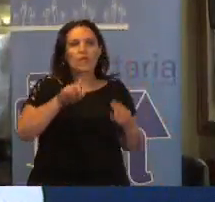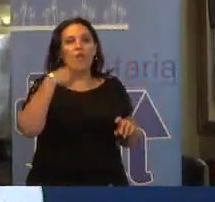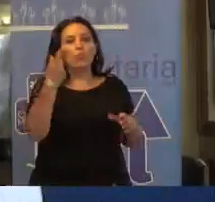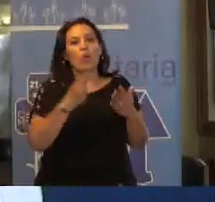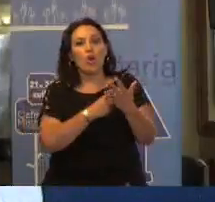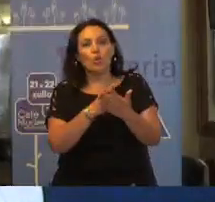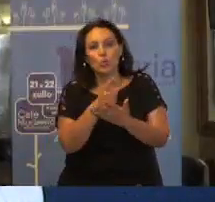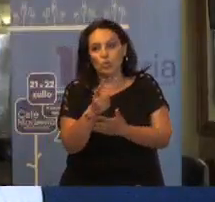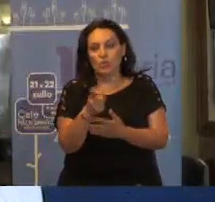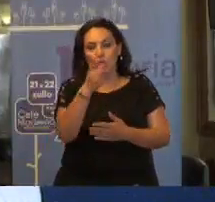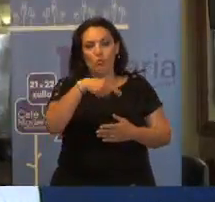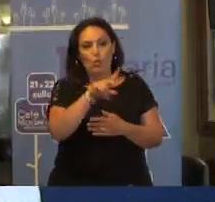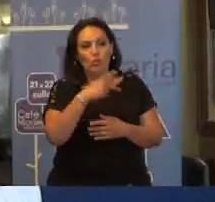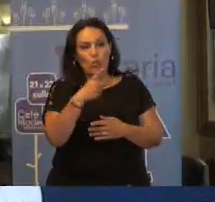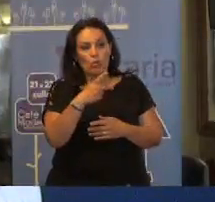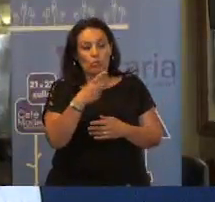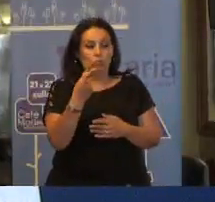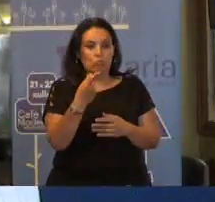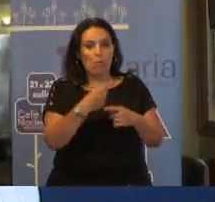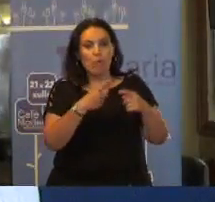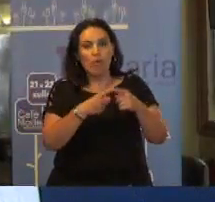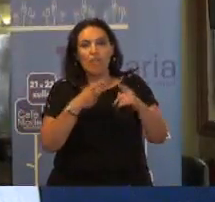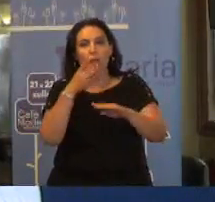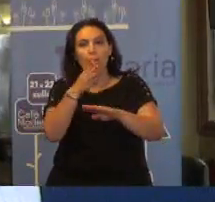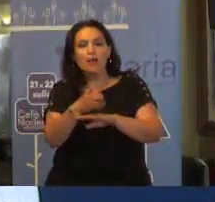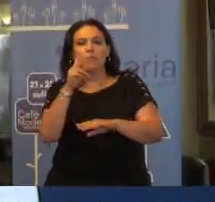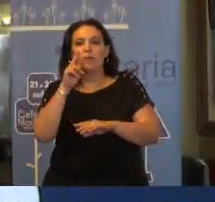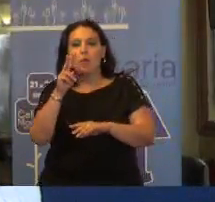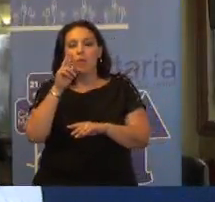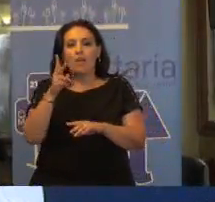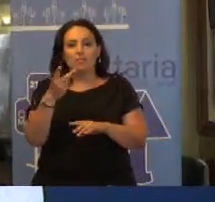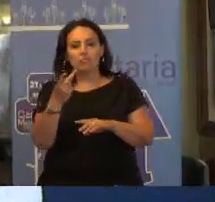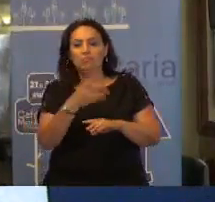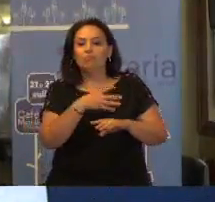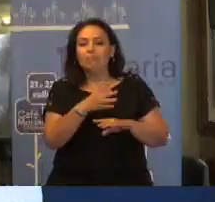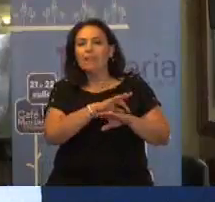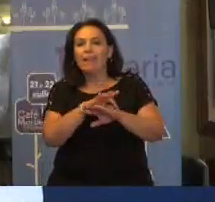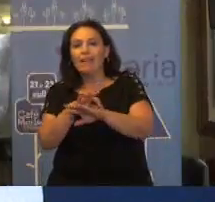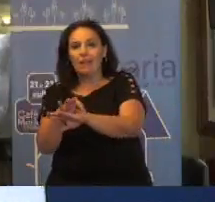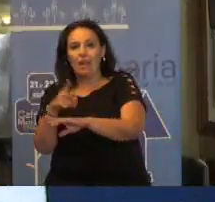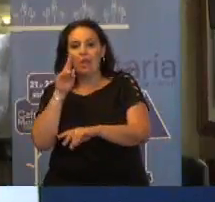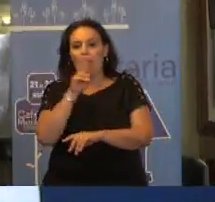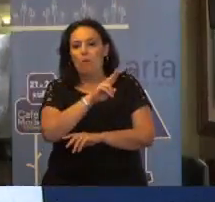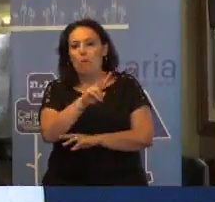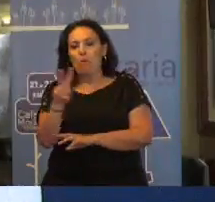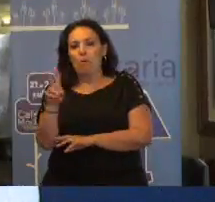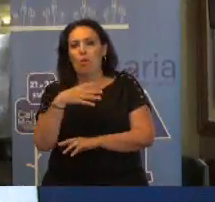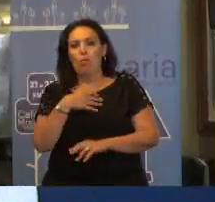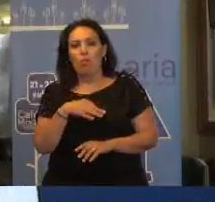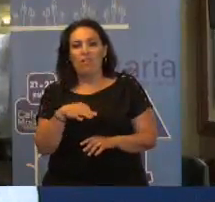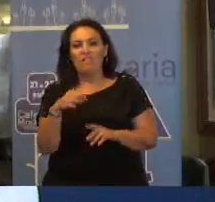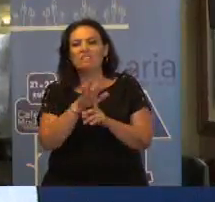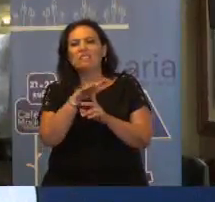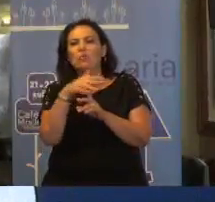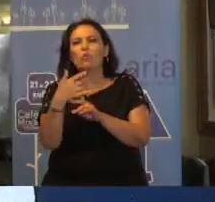todo o despropósito de barbaridades que se cometeron en Lourizán, pois de invertir a situación e de unha nova